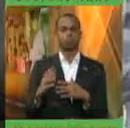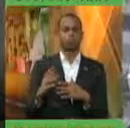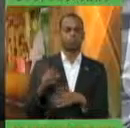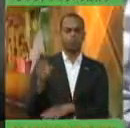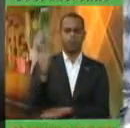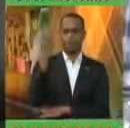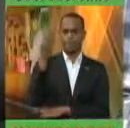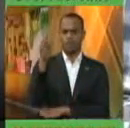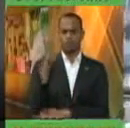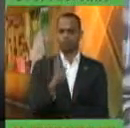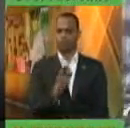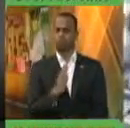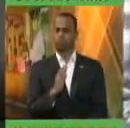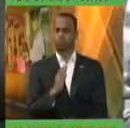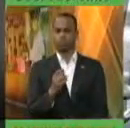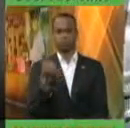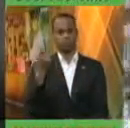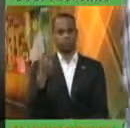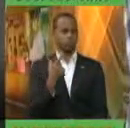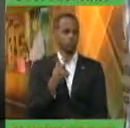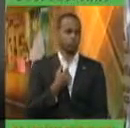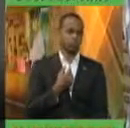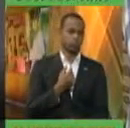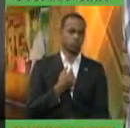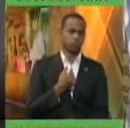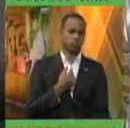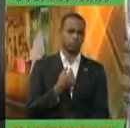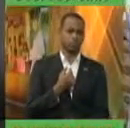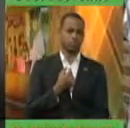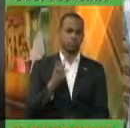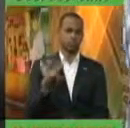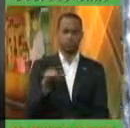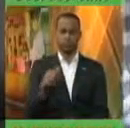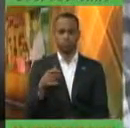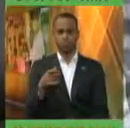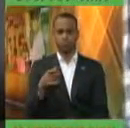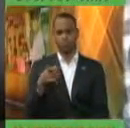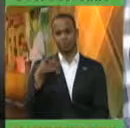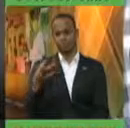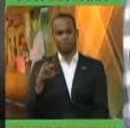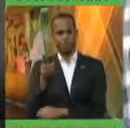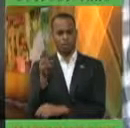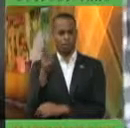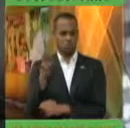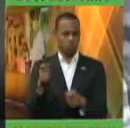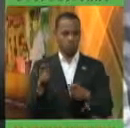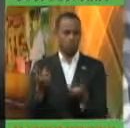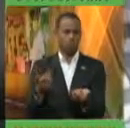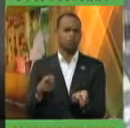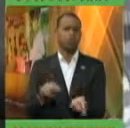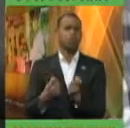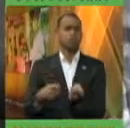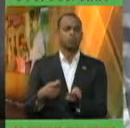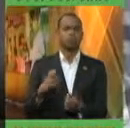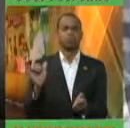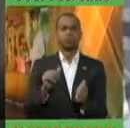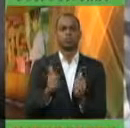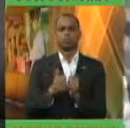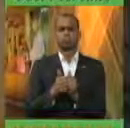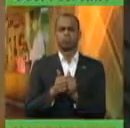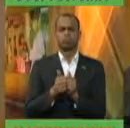hablando de que no sería un hotel el operador sino que sería el ayuntamiento no está demostrando con una fundación que se van